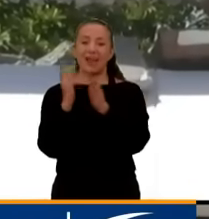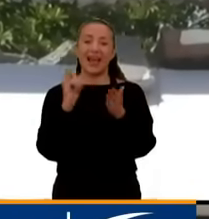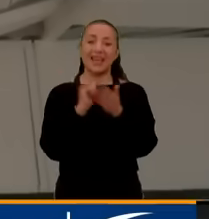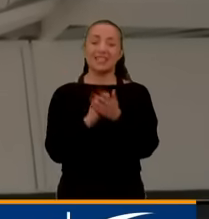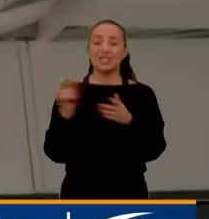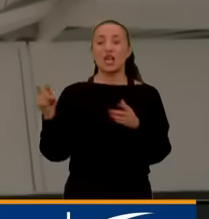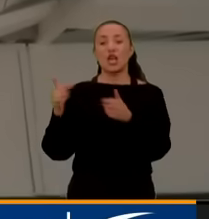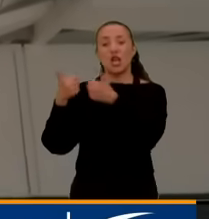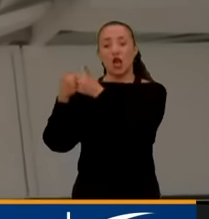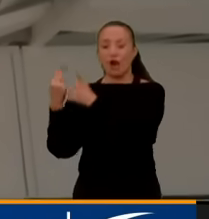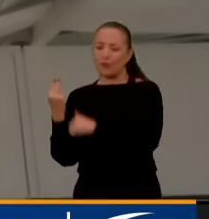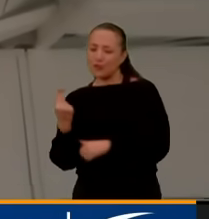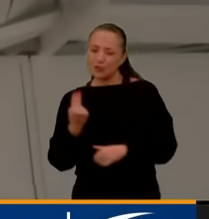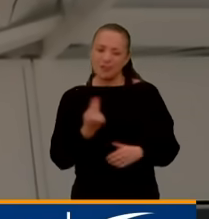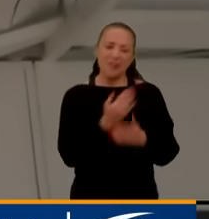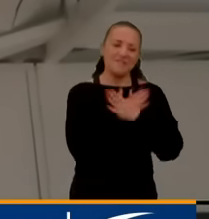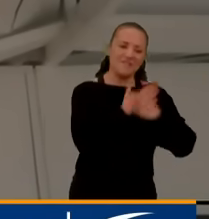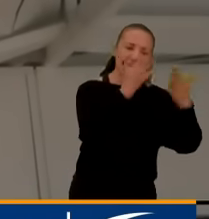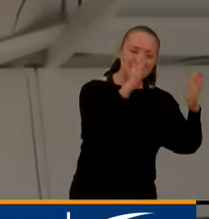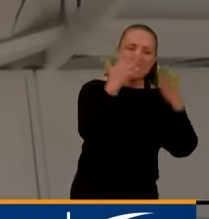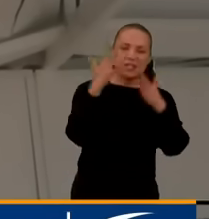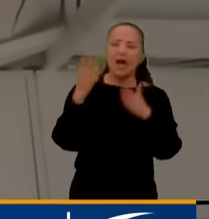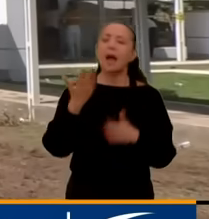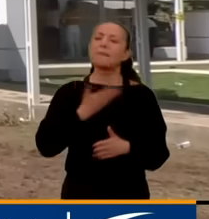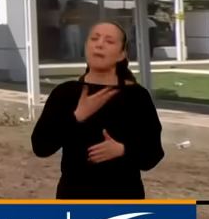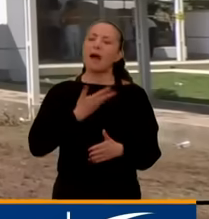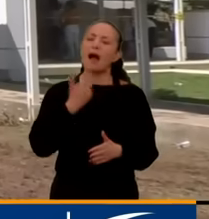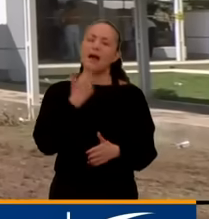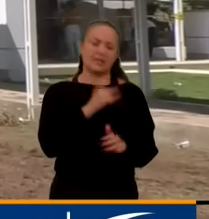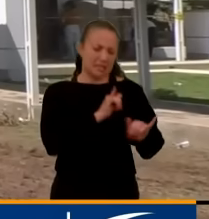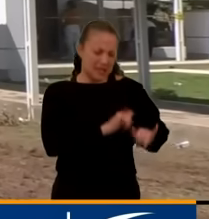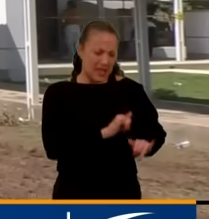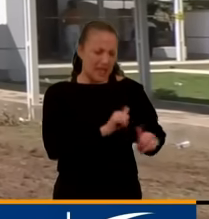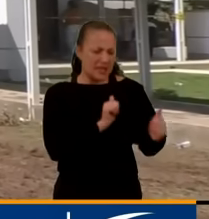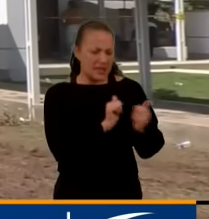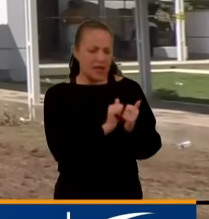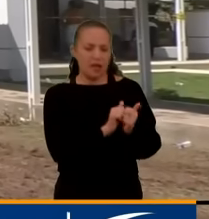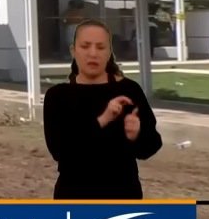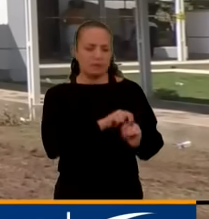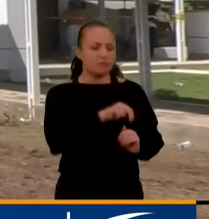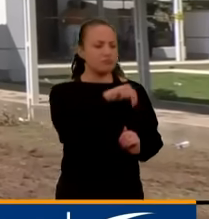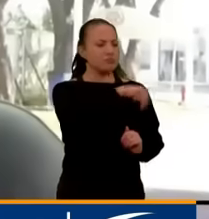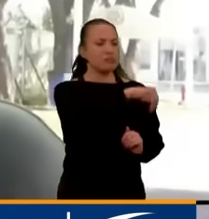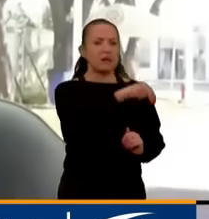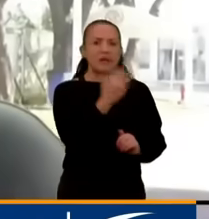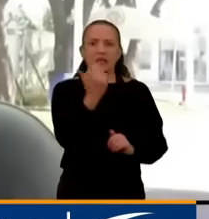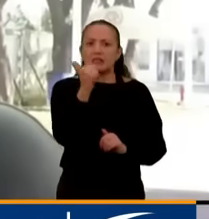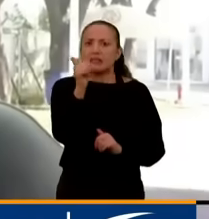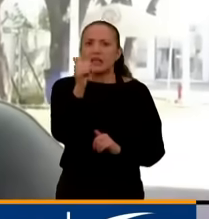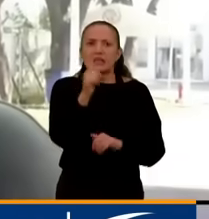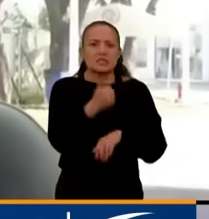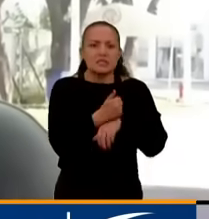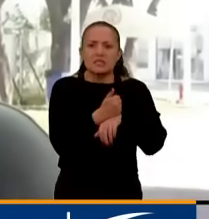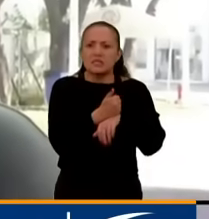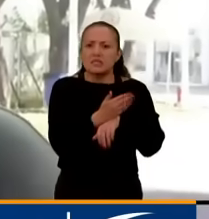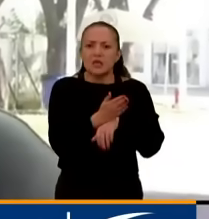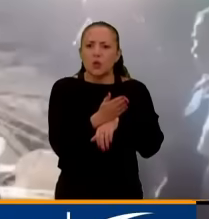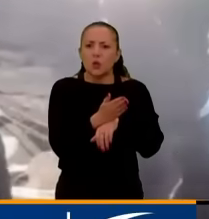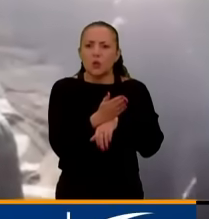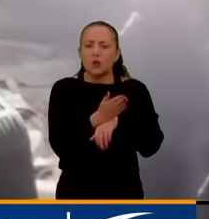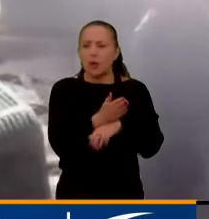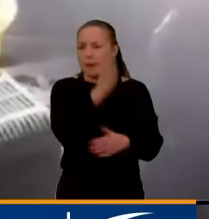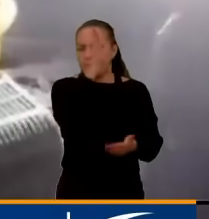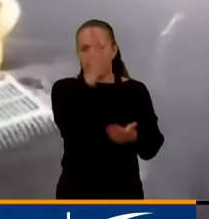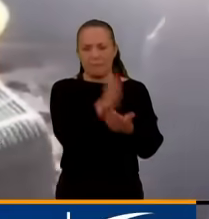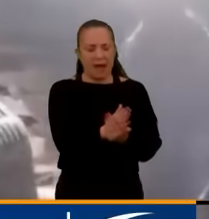felicitar, la mamá le dice, quédate hija para que me acompañe. Y en el momento que se para, no pasan ni 10 segundos cuando ocurre el